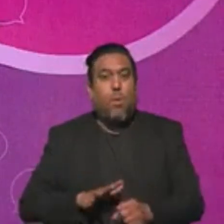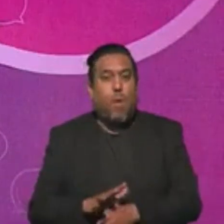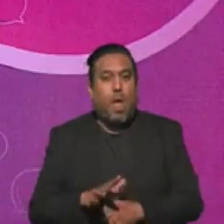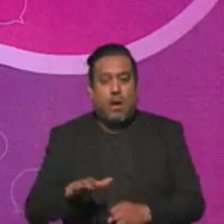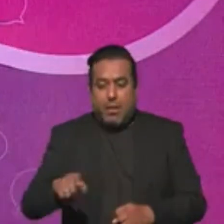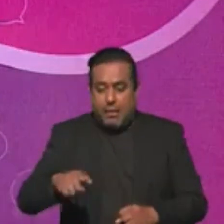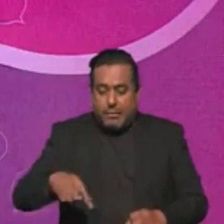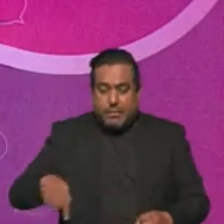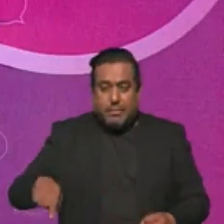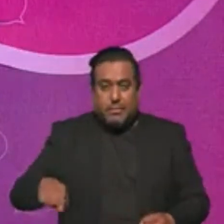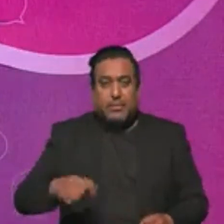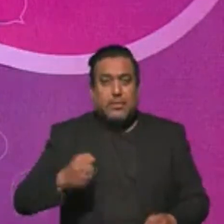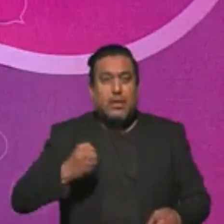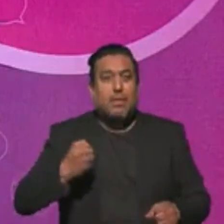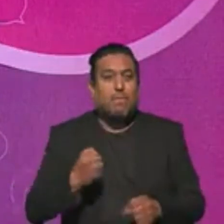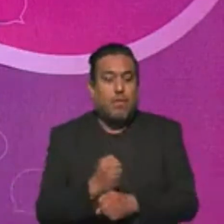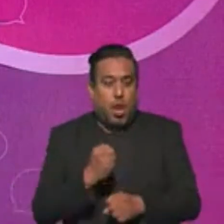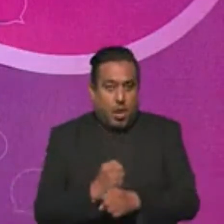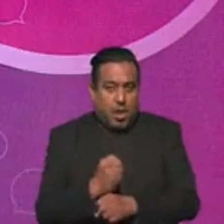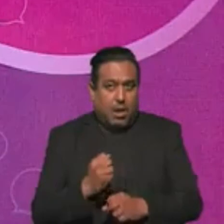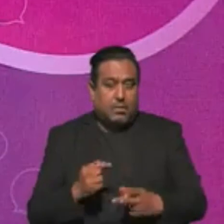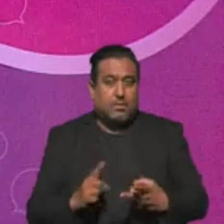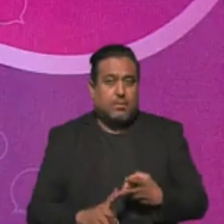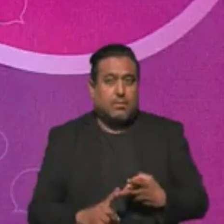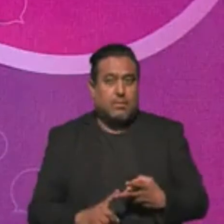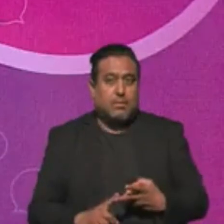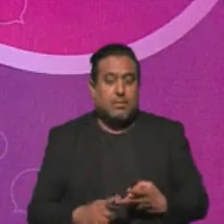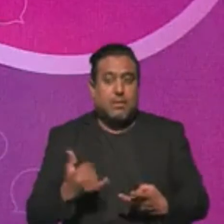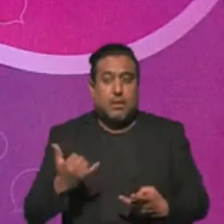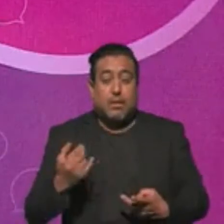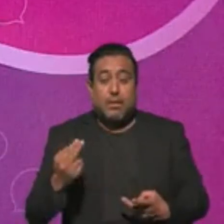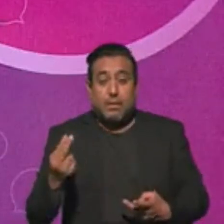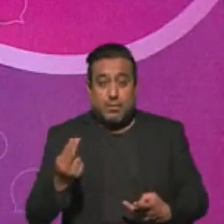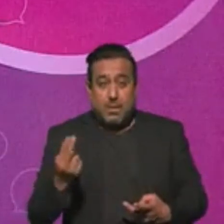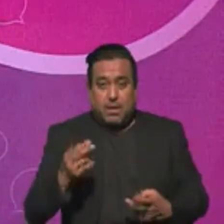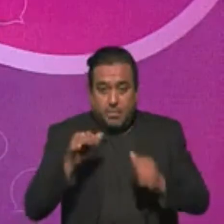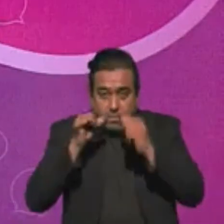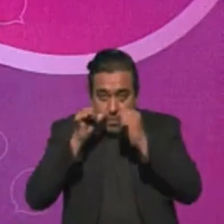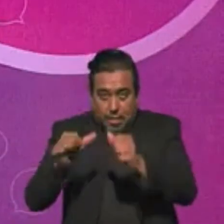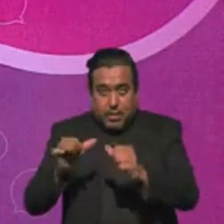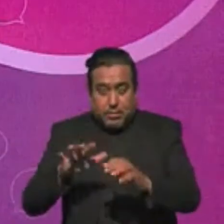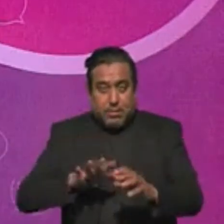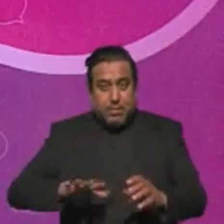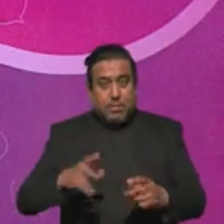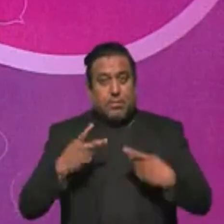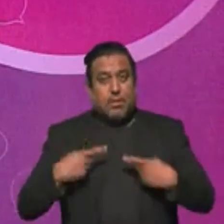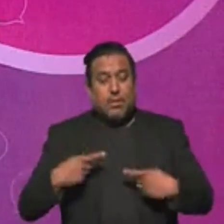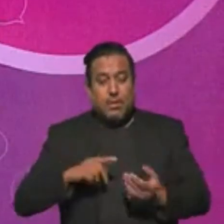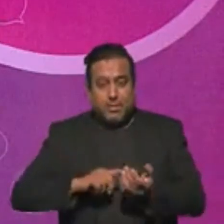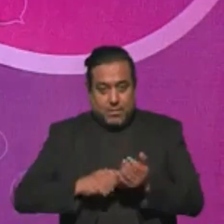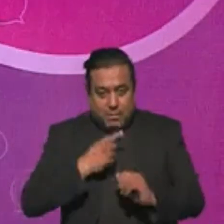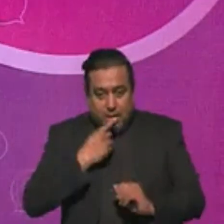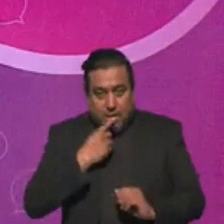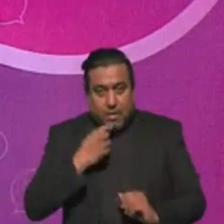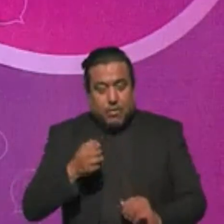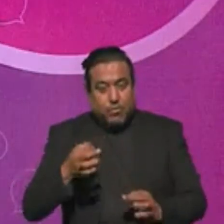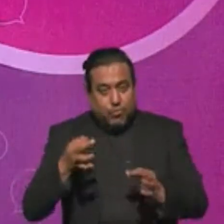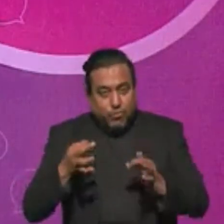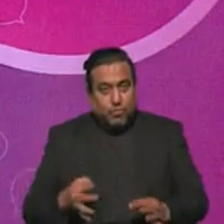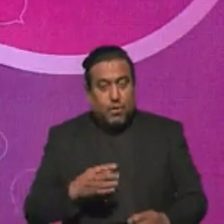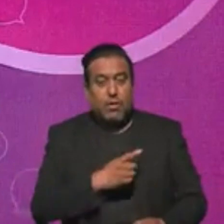provocan la violencia y vamos a atender a las y los celayenses en todo lo que